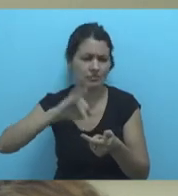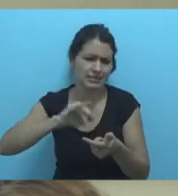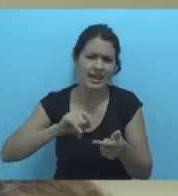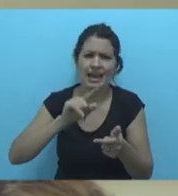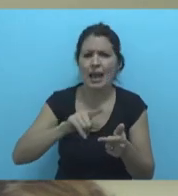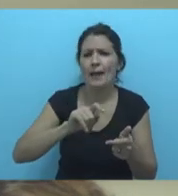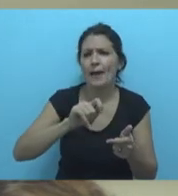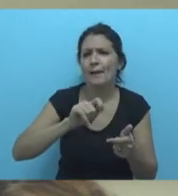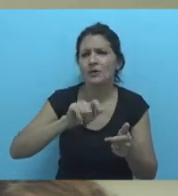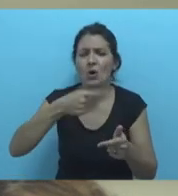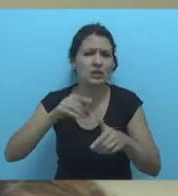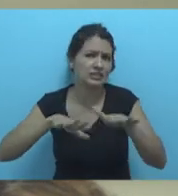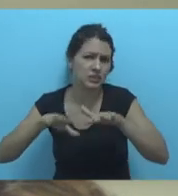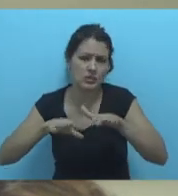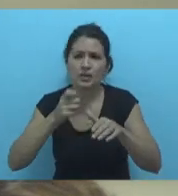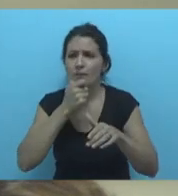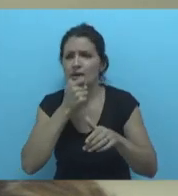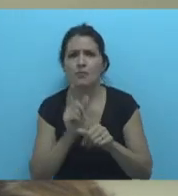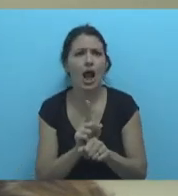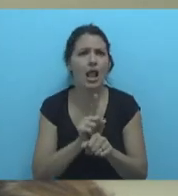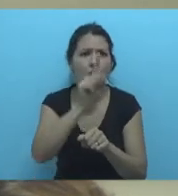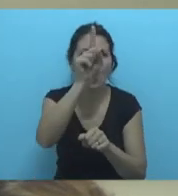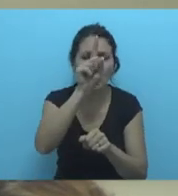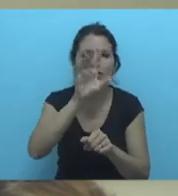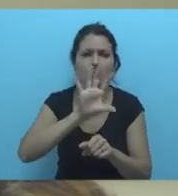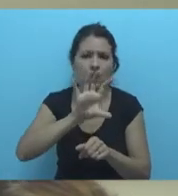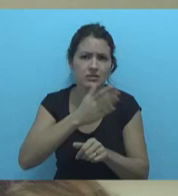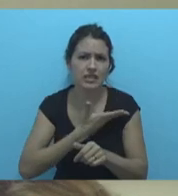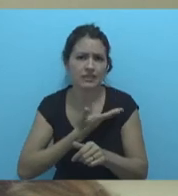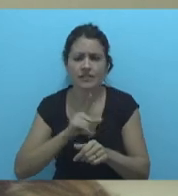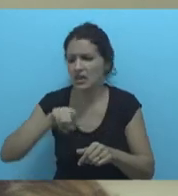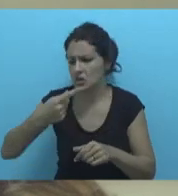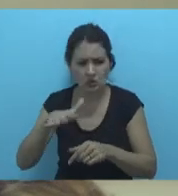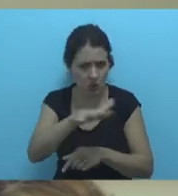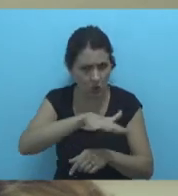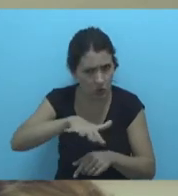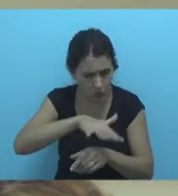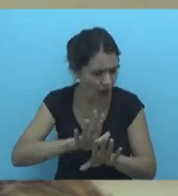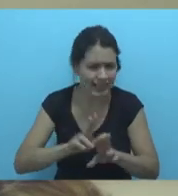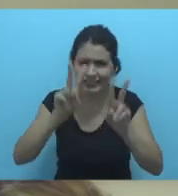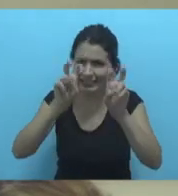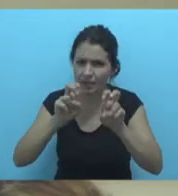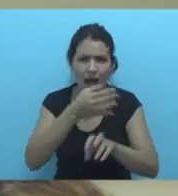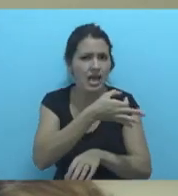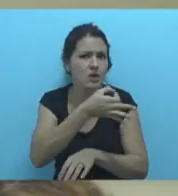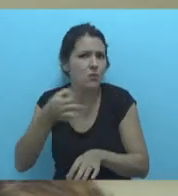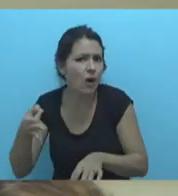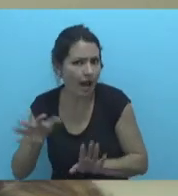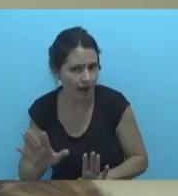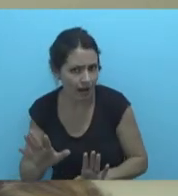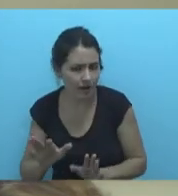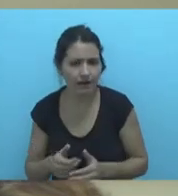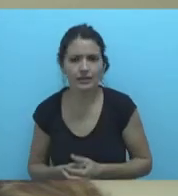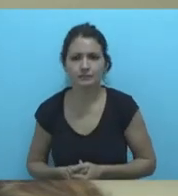el norte provincial, y a Laura, y hay varios proyectos que hacen referencia a lo mismo. A ver, estamos de acuerdo, yo